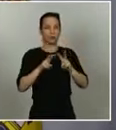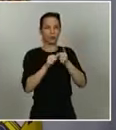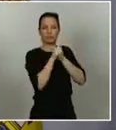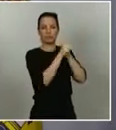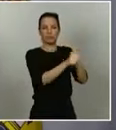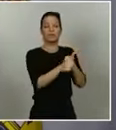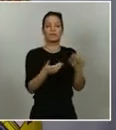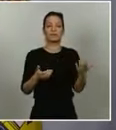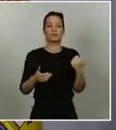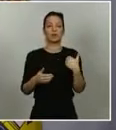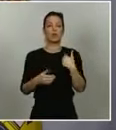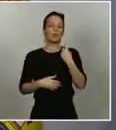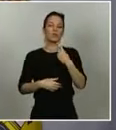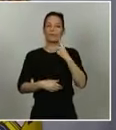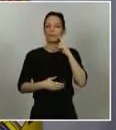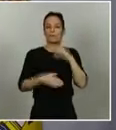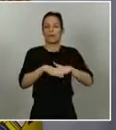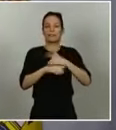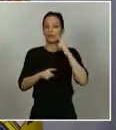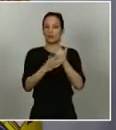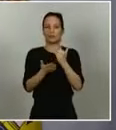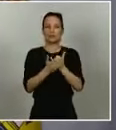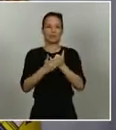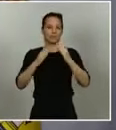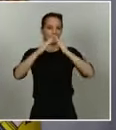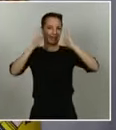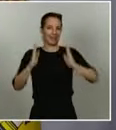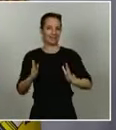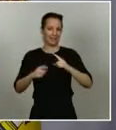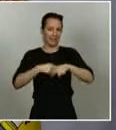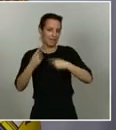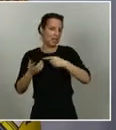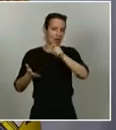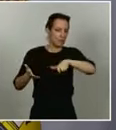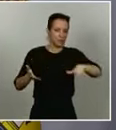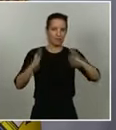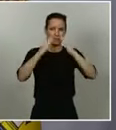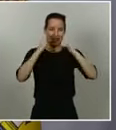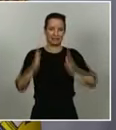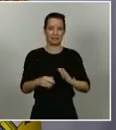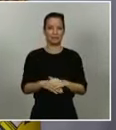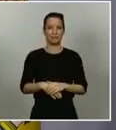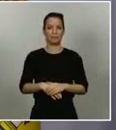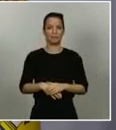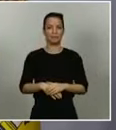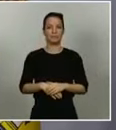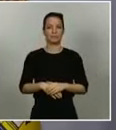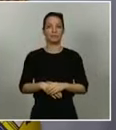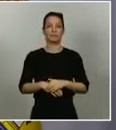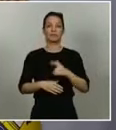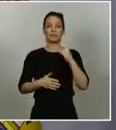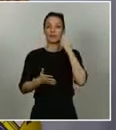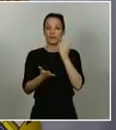de muestreo. Ambas cohortes se vuelven a visitar dos veces más para seguir recopilando información epidemiológica